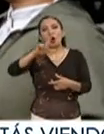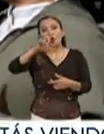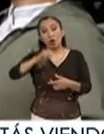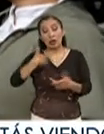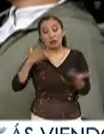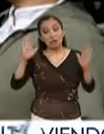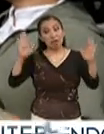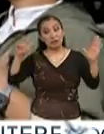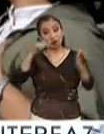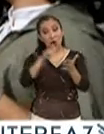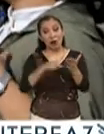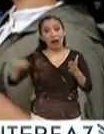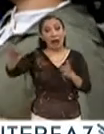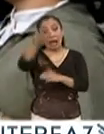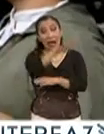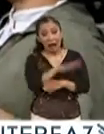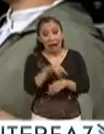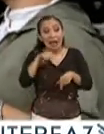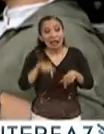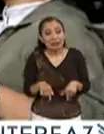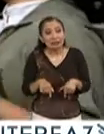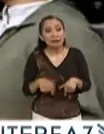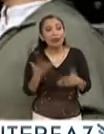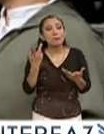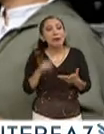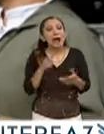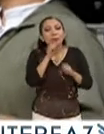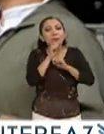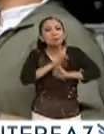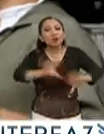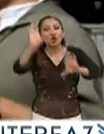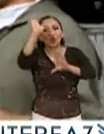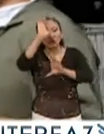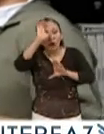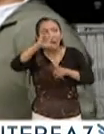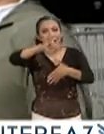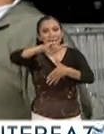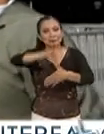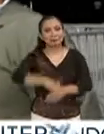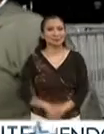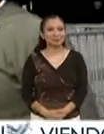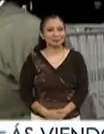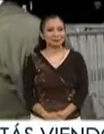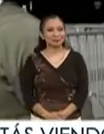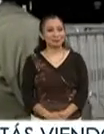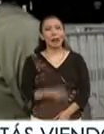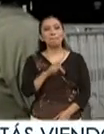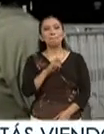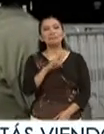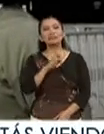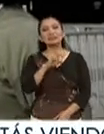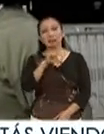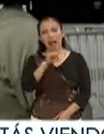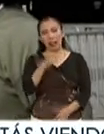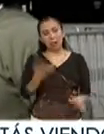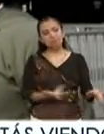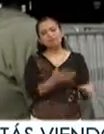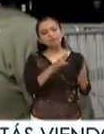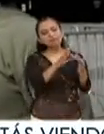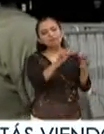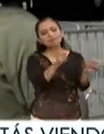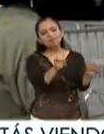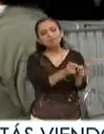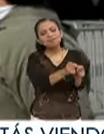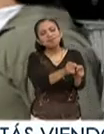de los magníficos lugares, escenarios que tenemos aquí para la difusión de la cultura latinoamericana. Priscila, explícanos